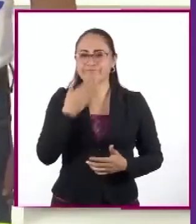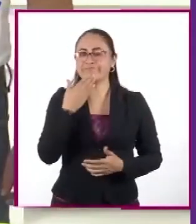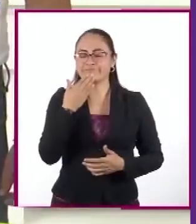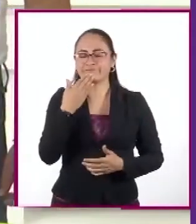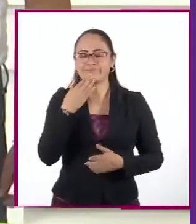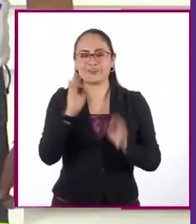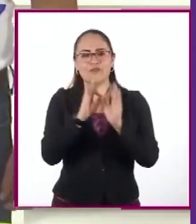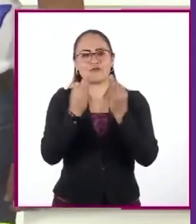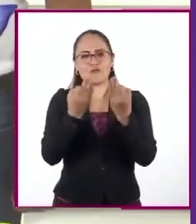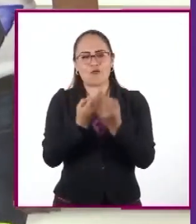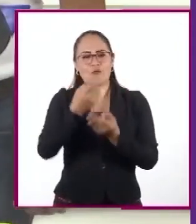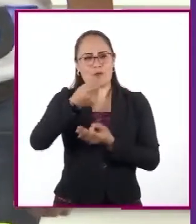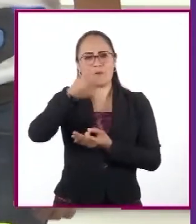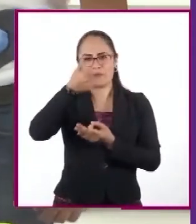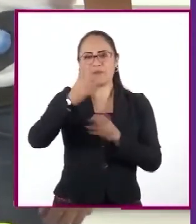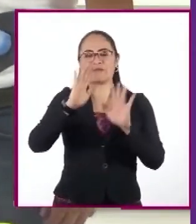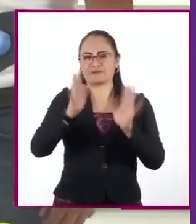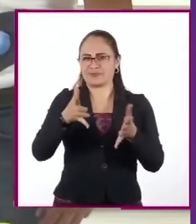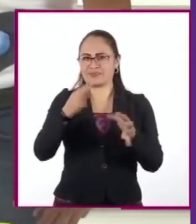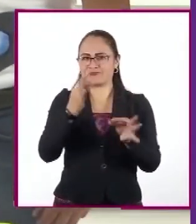modelo.